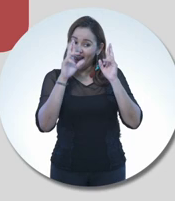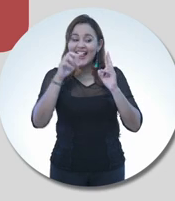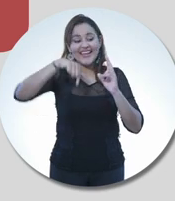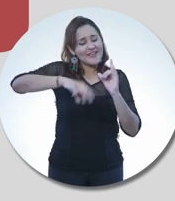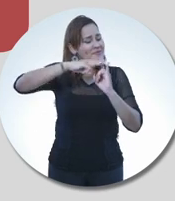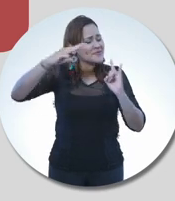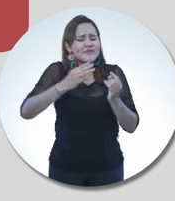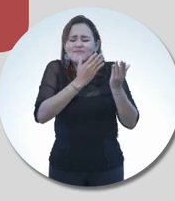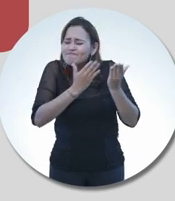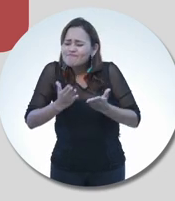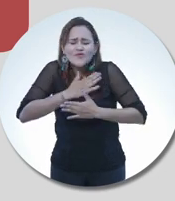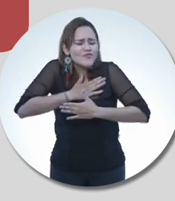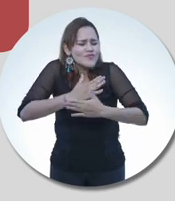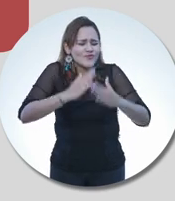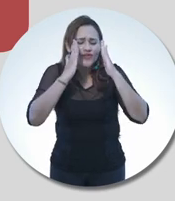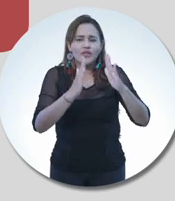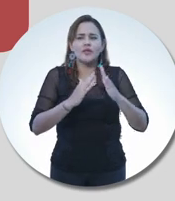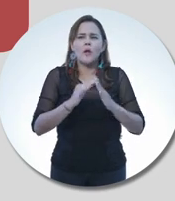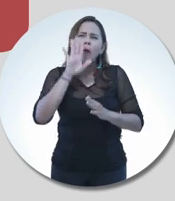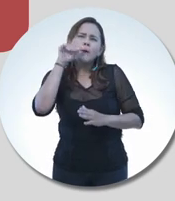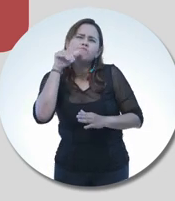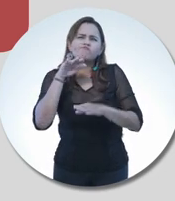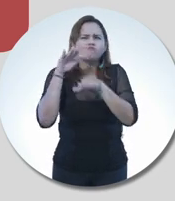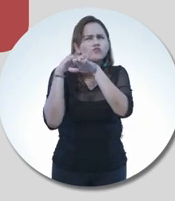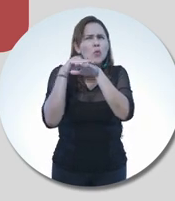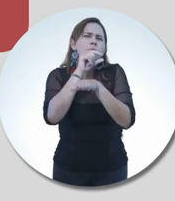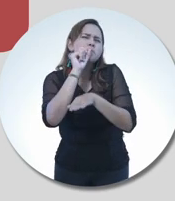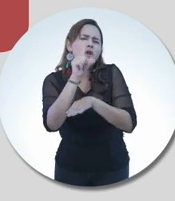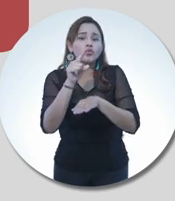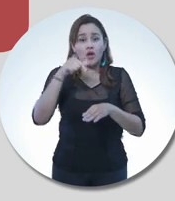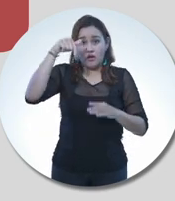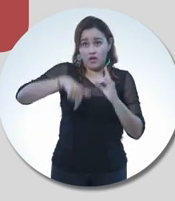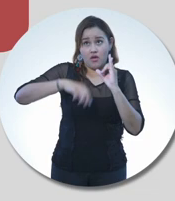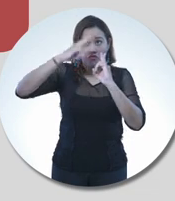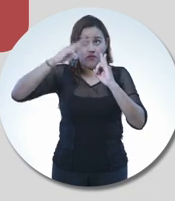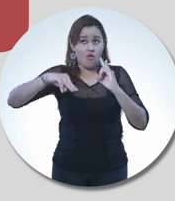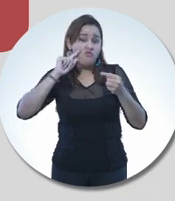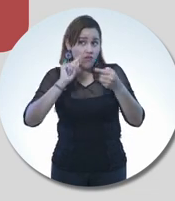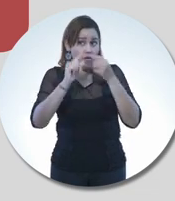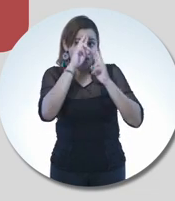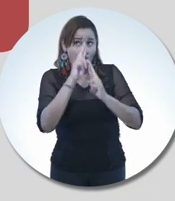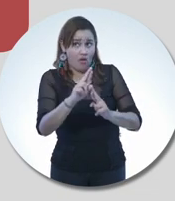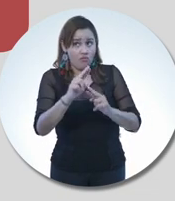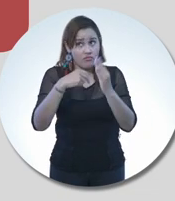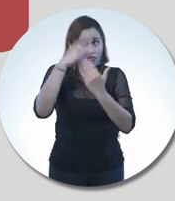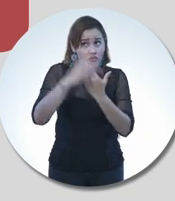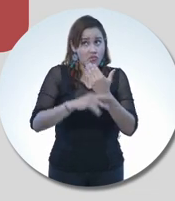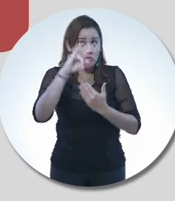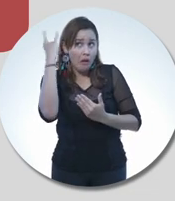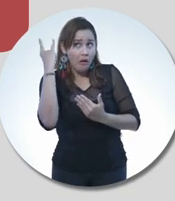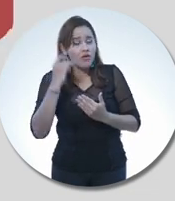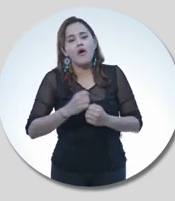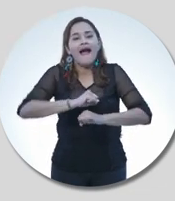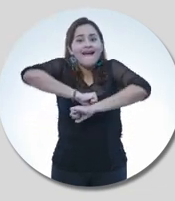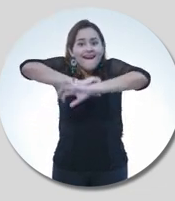ay gracias por ti pero tengo una duda la universidad de magdalenas y tiene algún reconocimiento por todos estos proyectos que ejecuta